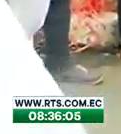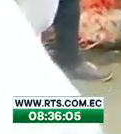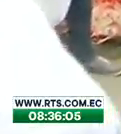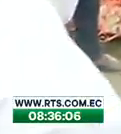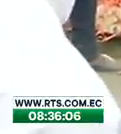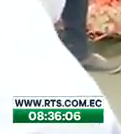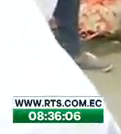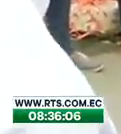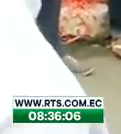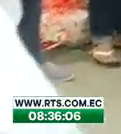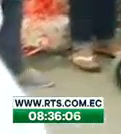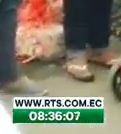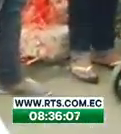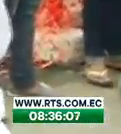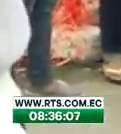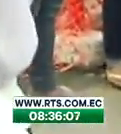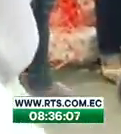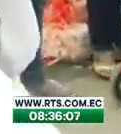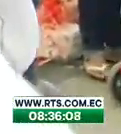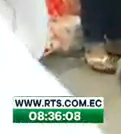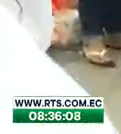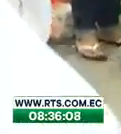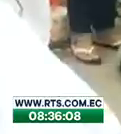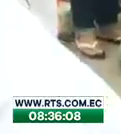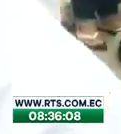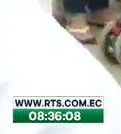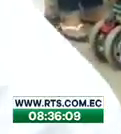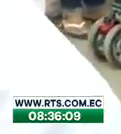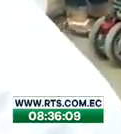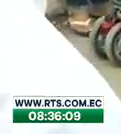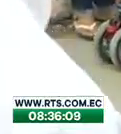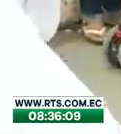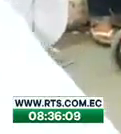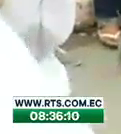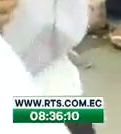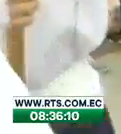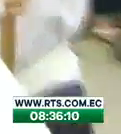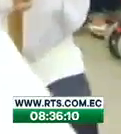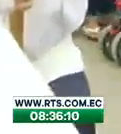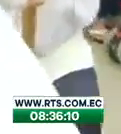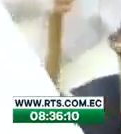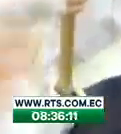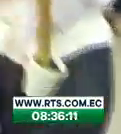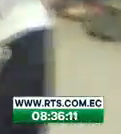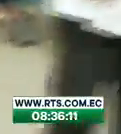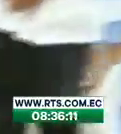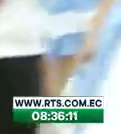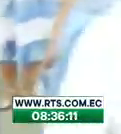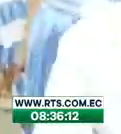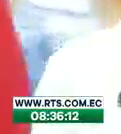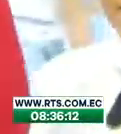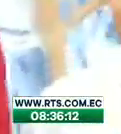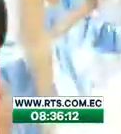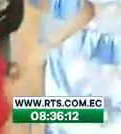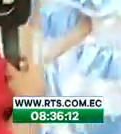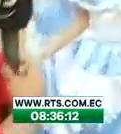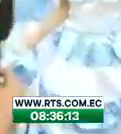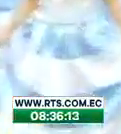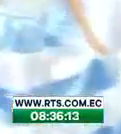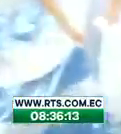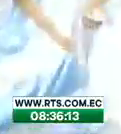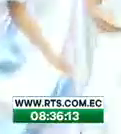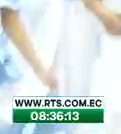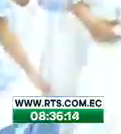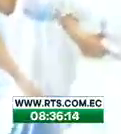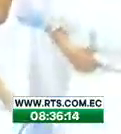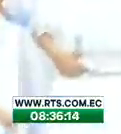del Consejo Estudiantil. Wow. Y que viva Guayaquil. ¡Viva Guayaquil! Eso, ahí está. A ver, los niños bellos, ¡que viva Guayaquil! ¡Que